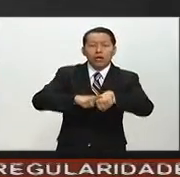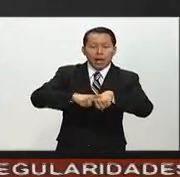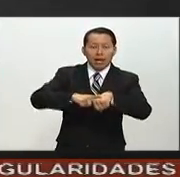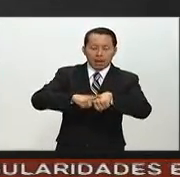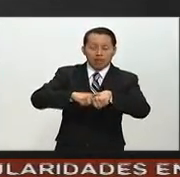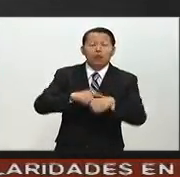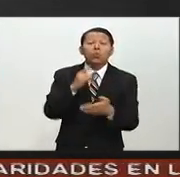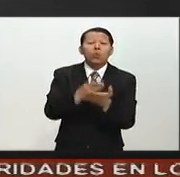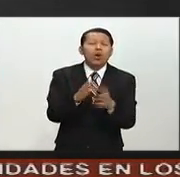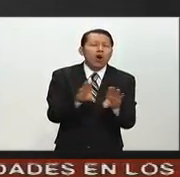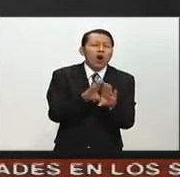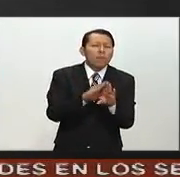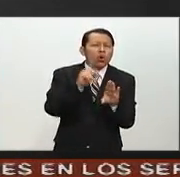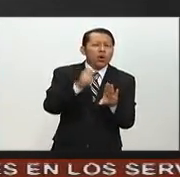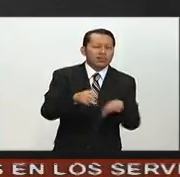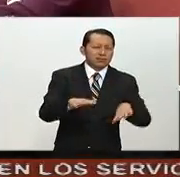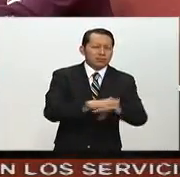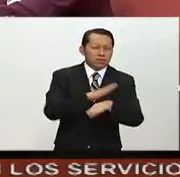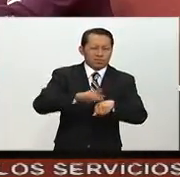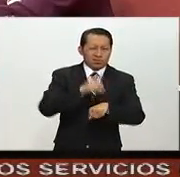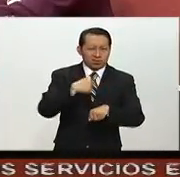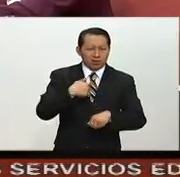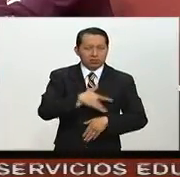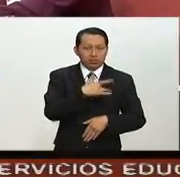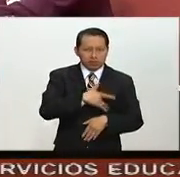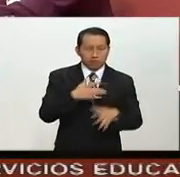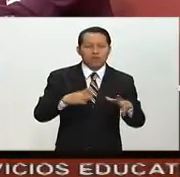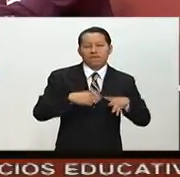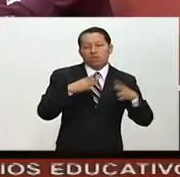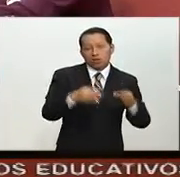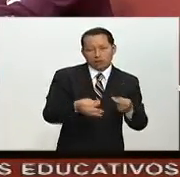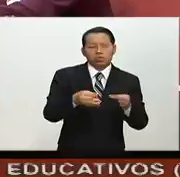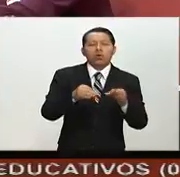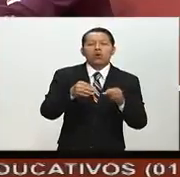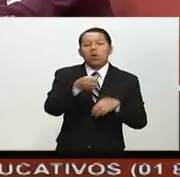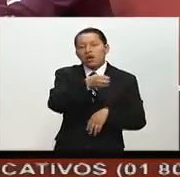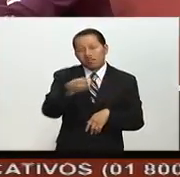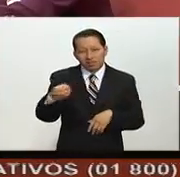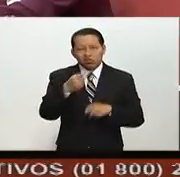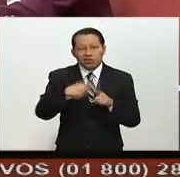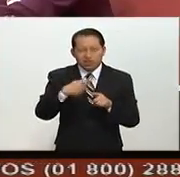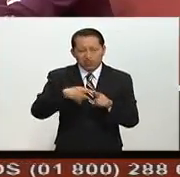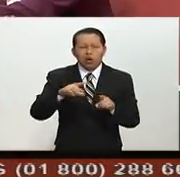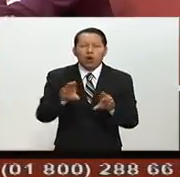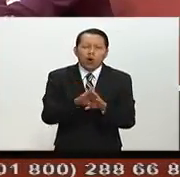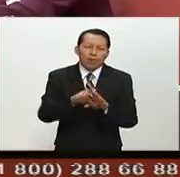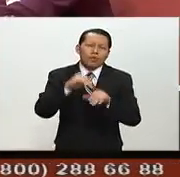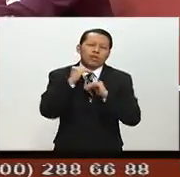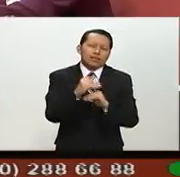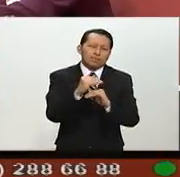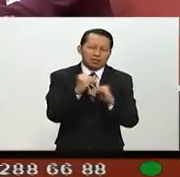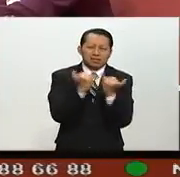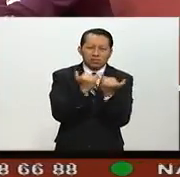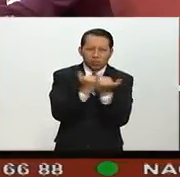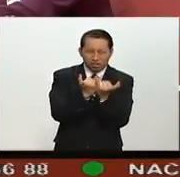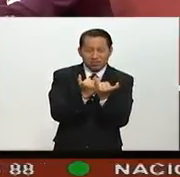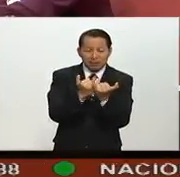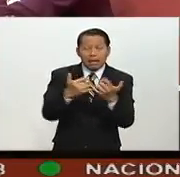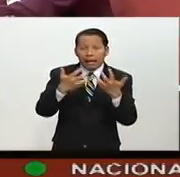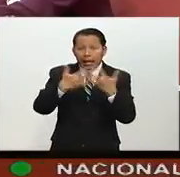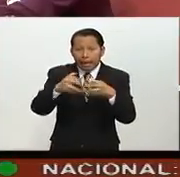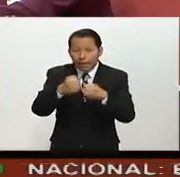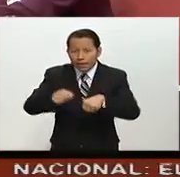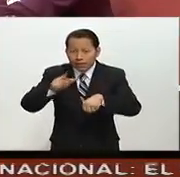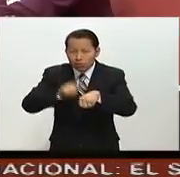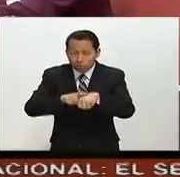cambiado. Porque es lo que te decía, ¿no? Yo he encontrado que las fundaciones y las organizaciones tienen siempre muchos límites, que justamente es lo que el emprendimiento social trata